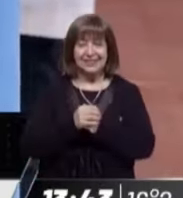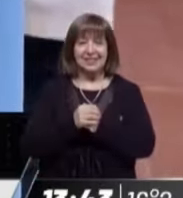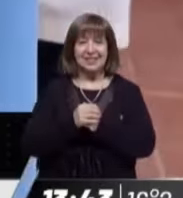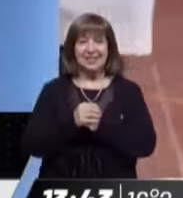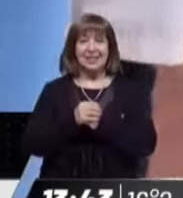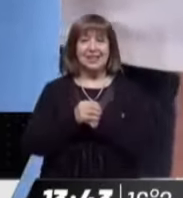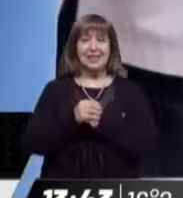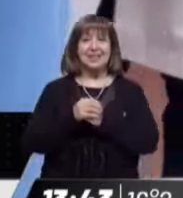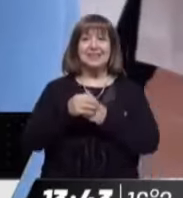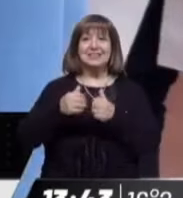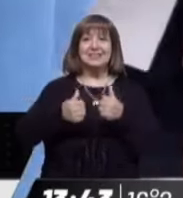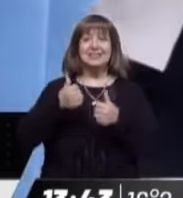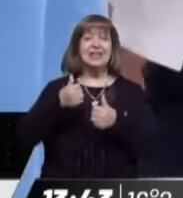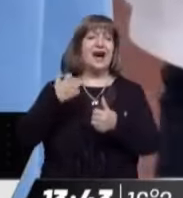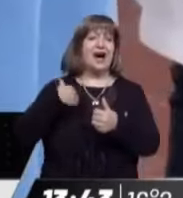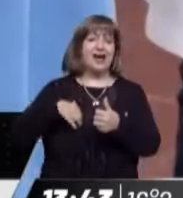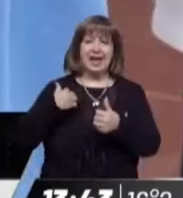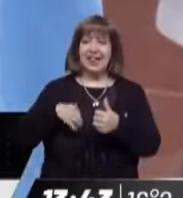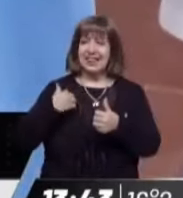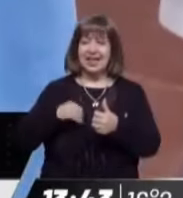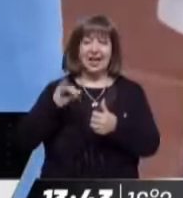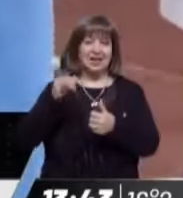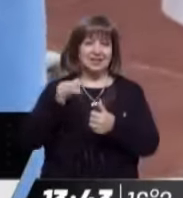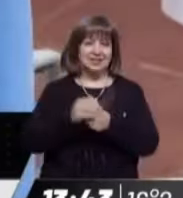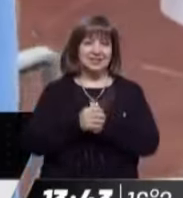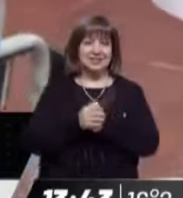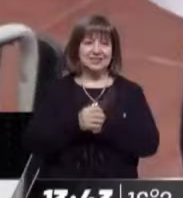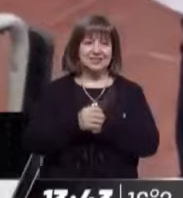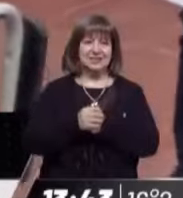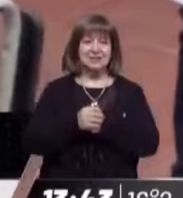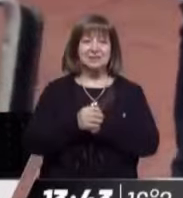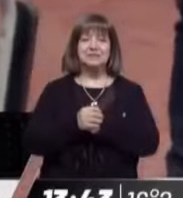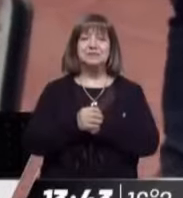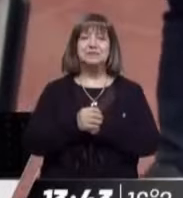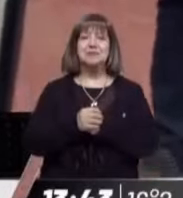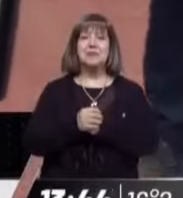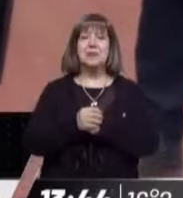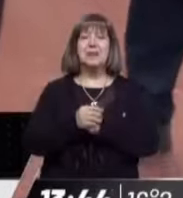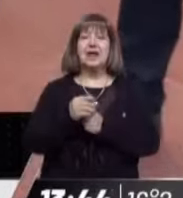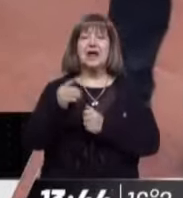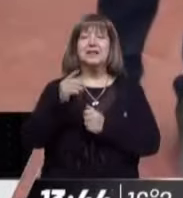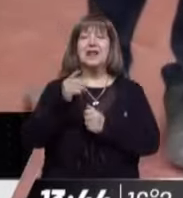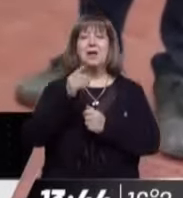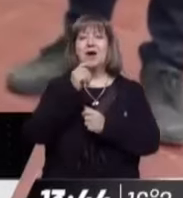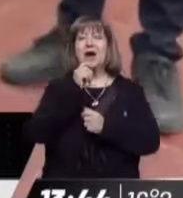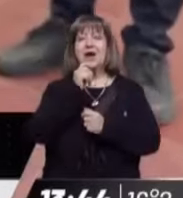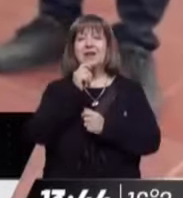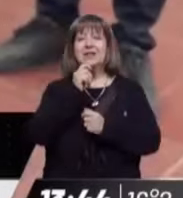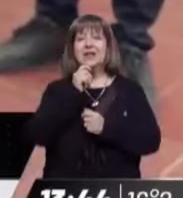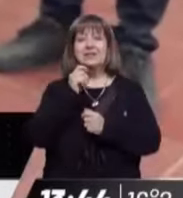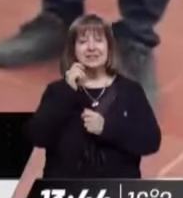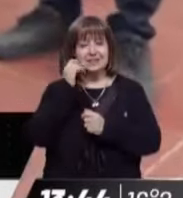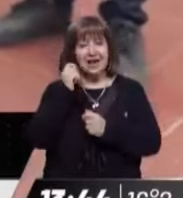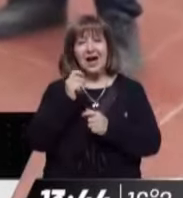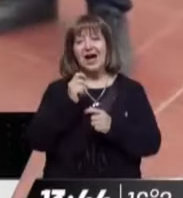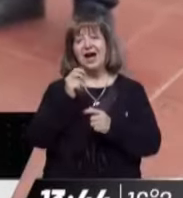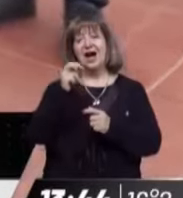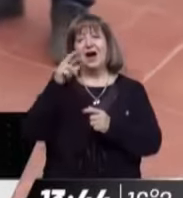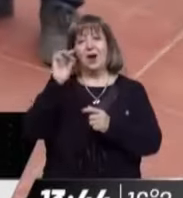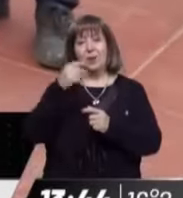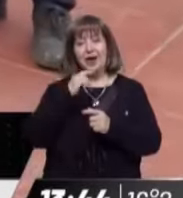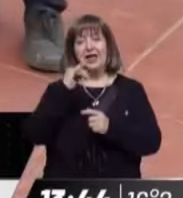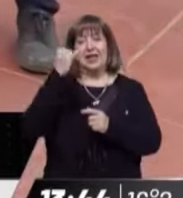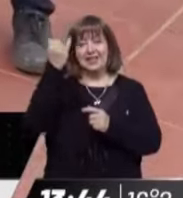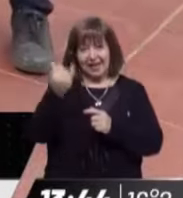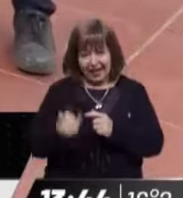en todos los torneos Argentina es candidato. Sos un genio. Escuchame una cosa. Lo tenemos al Tanito Robles y al Amadeo y Cirilo que están aprendiendo.